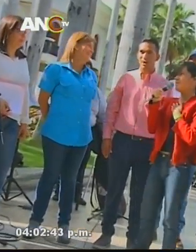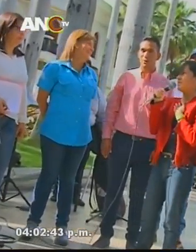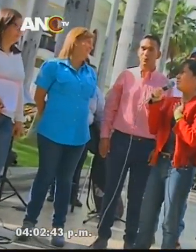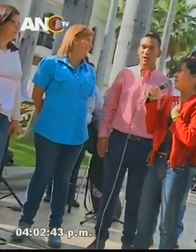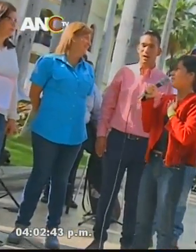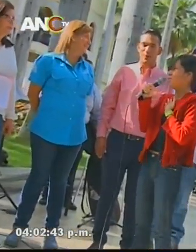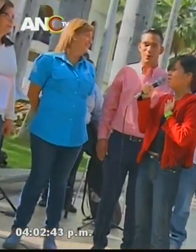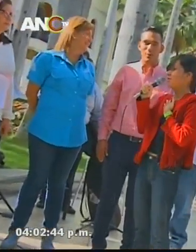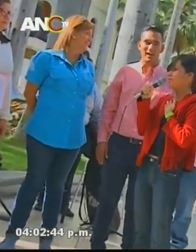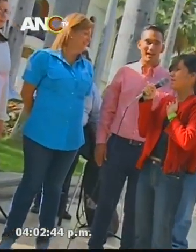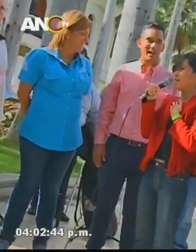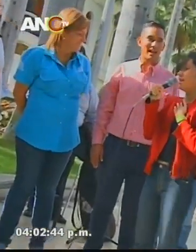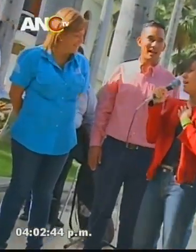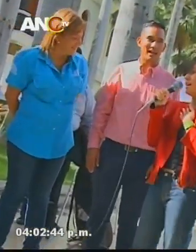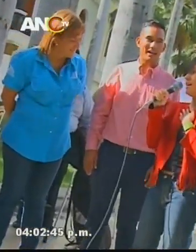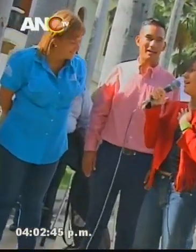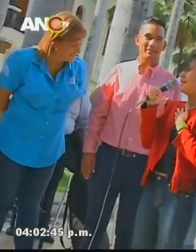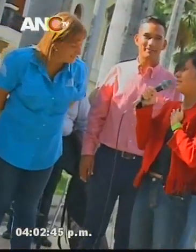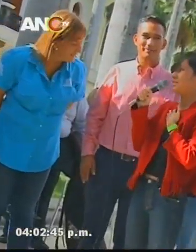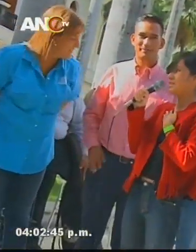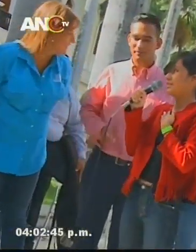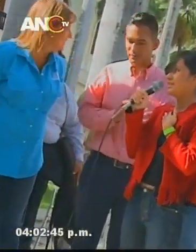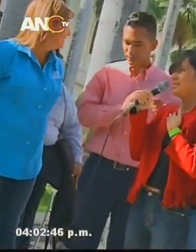que más nunca volverá.